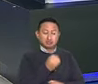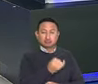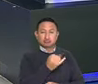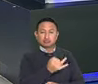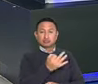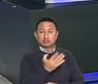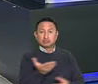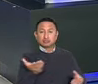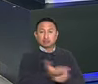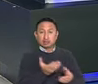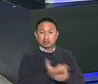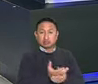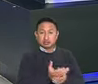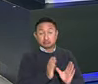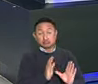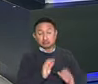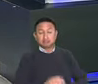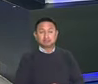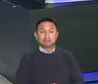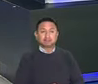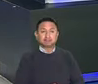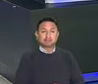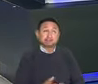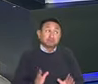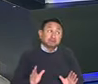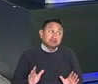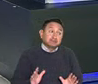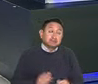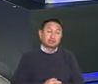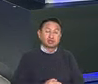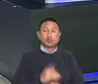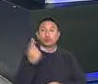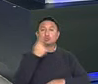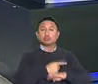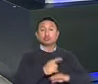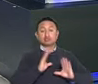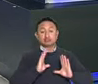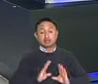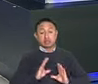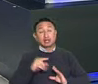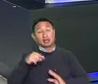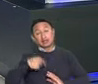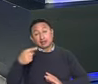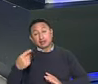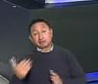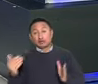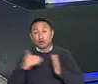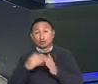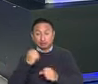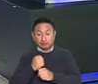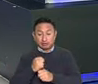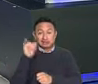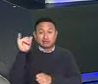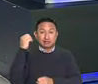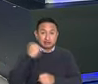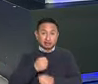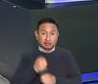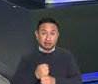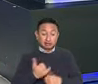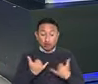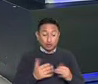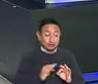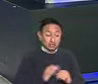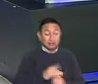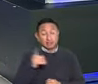las actas electorales. ¿Qué te parece? Bueno, el día de asueto hay que ser recuperable, o sea, es recuperable el día sábado. O sea que mucha gente hoy no trabaja,